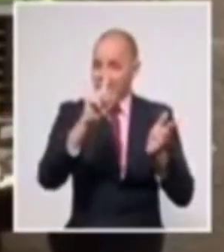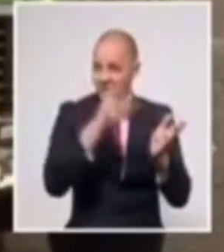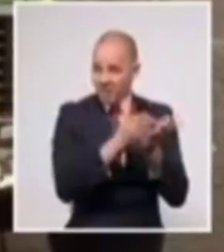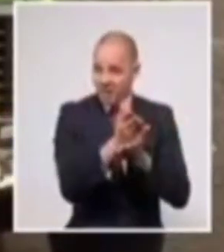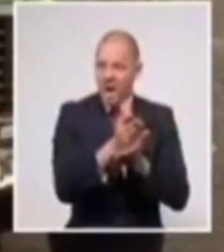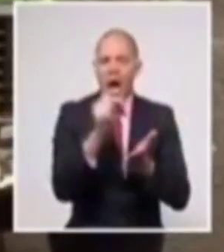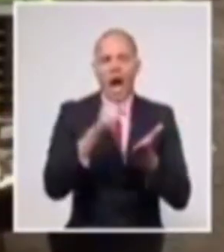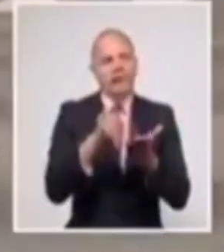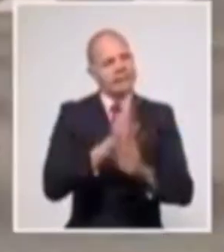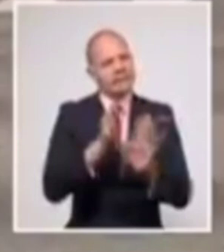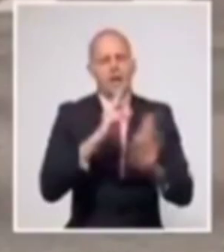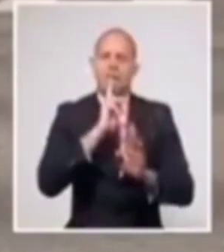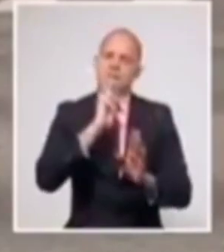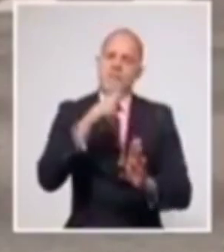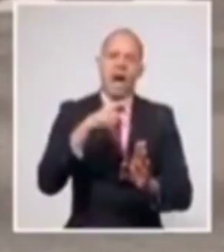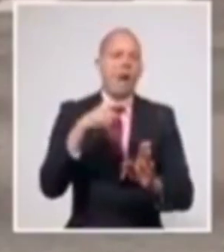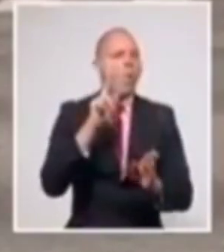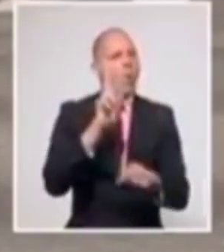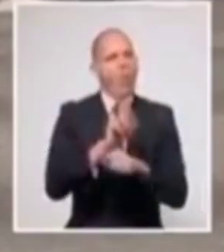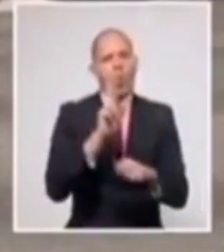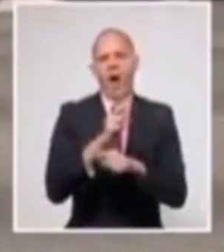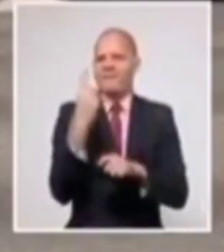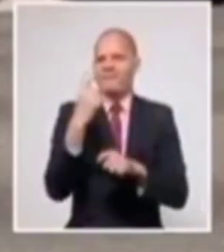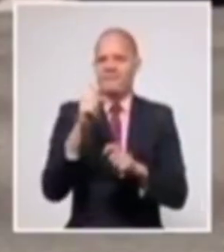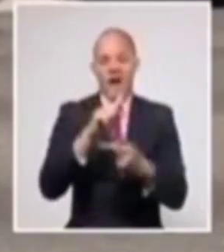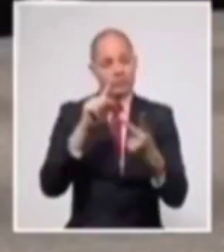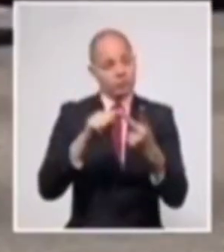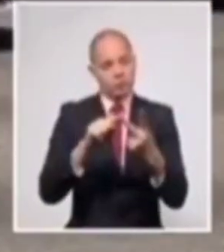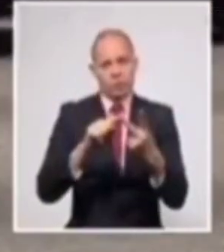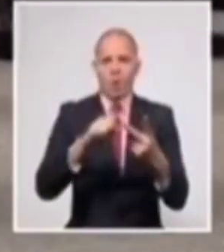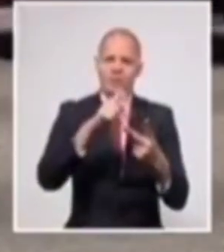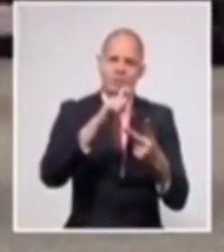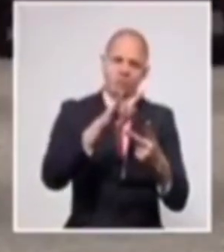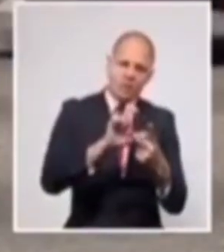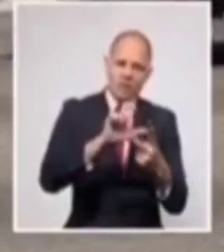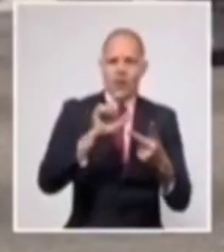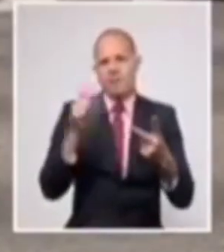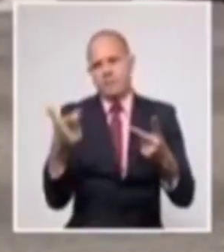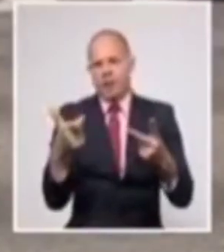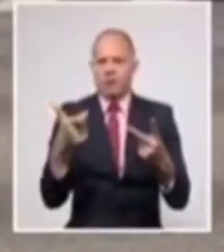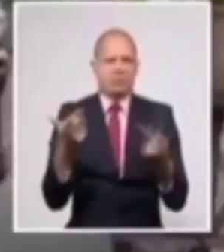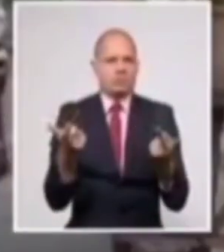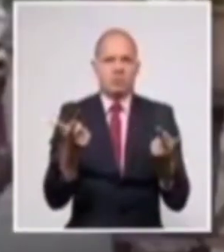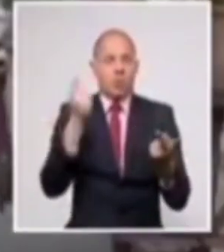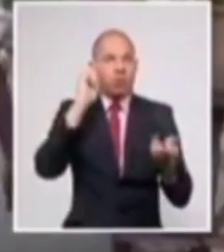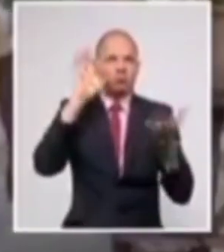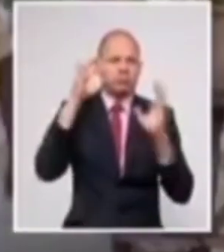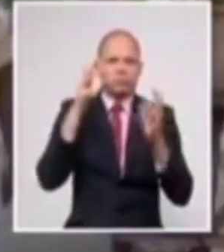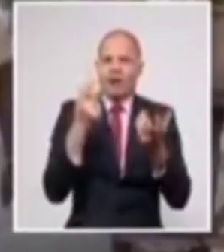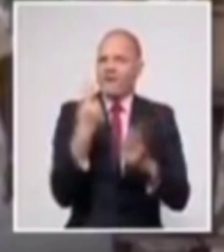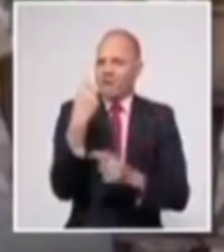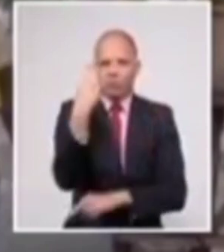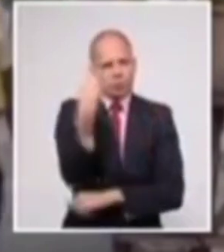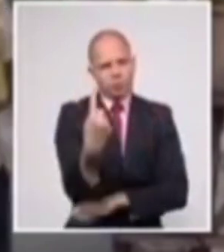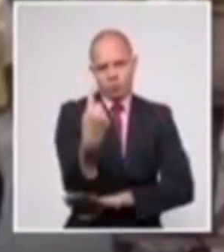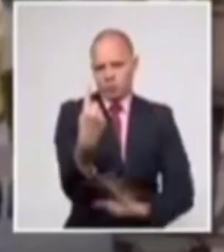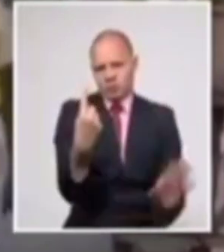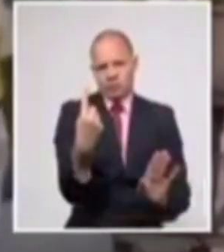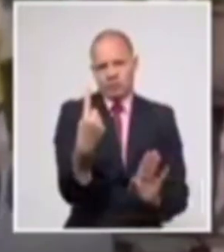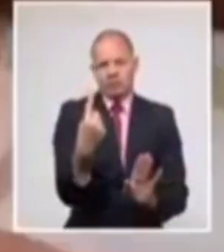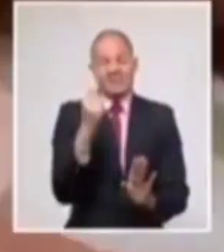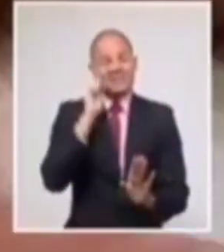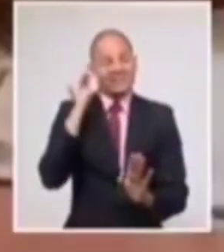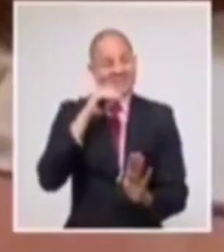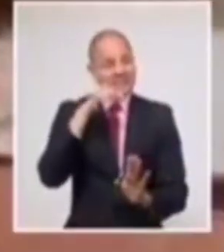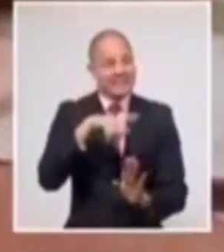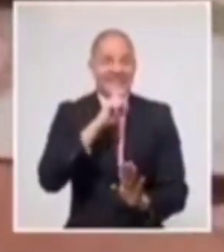parte del proceso de ordenamiento monetario de cuba' para los especialistas del banco central cubano el fenómeno de la dualidad tiene problemas